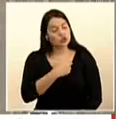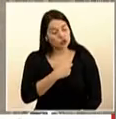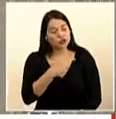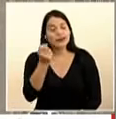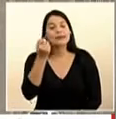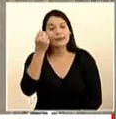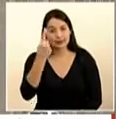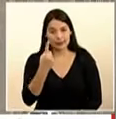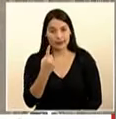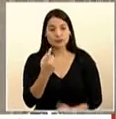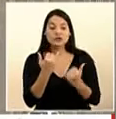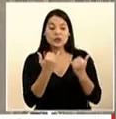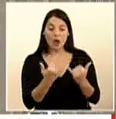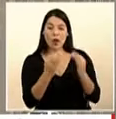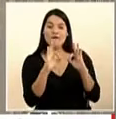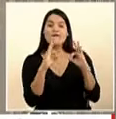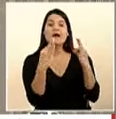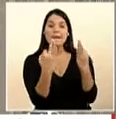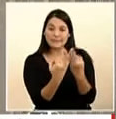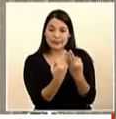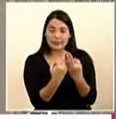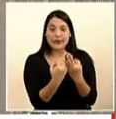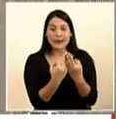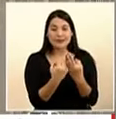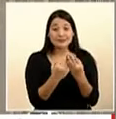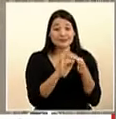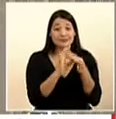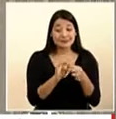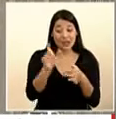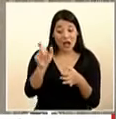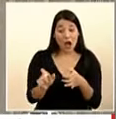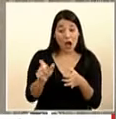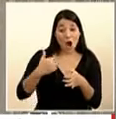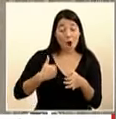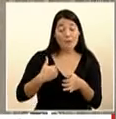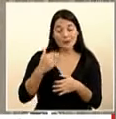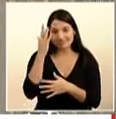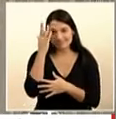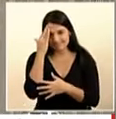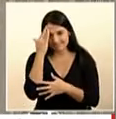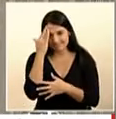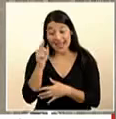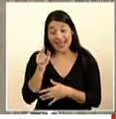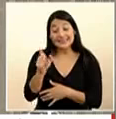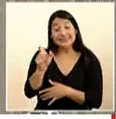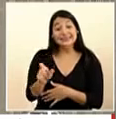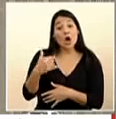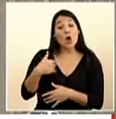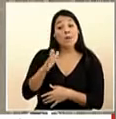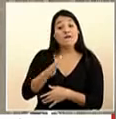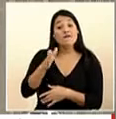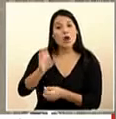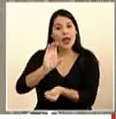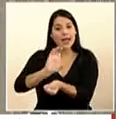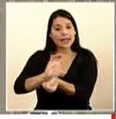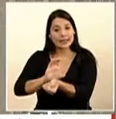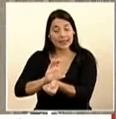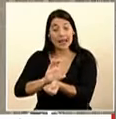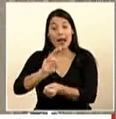de la persona que asistió a la clínica marcial fallas quiero decir